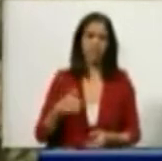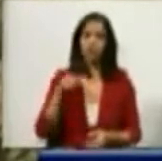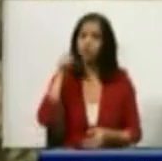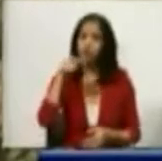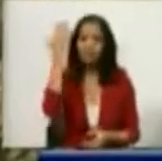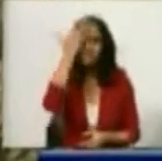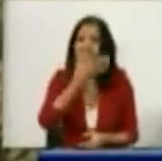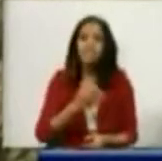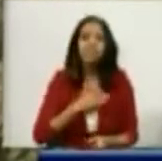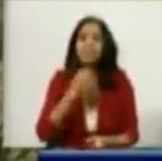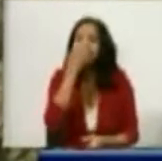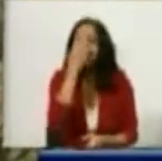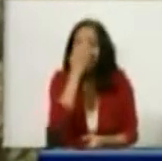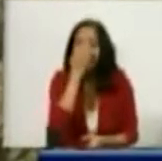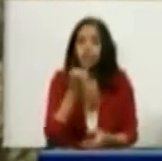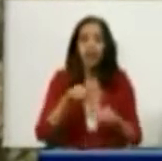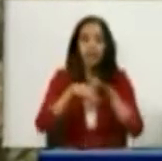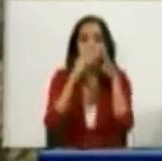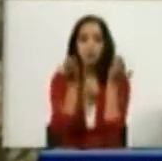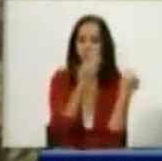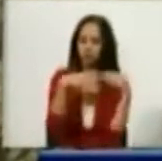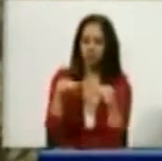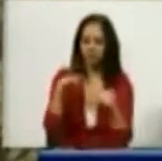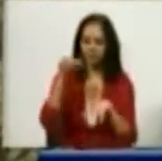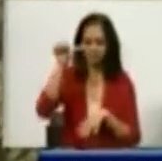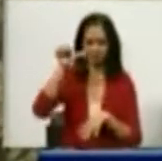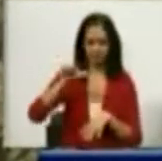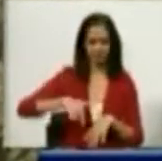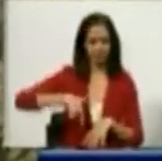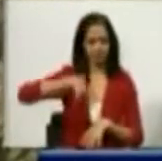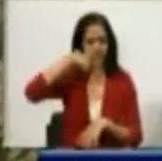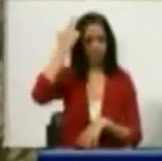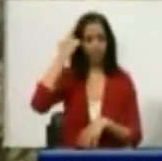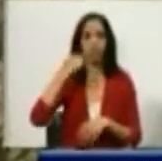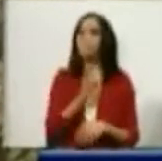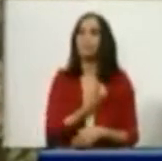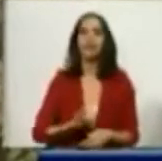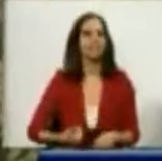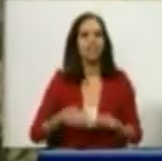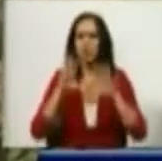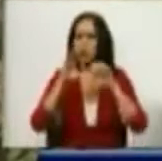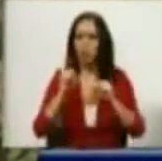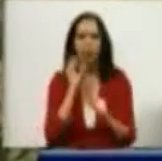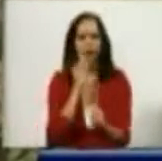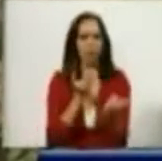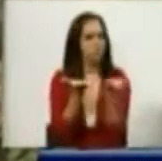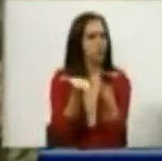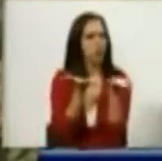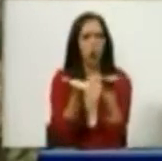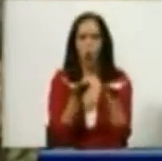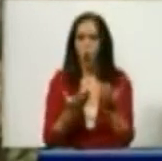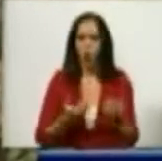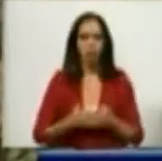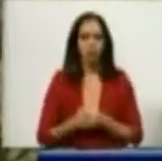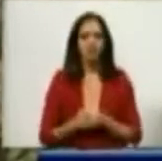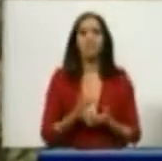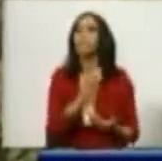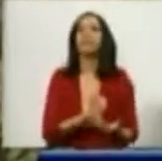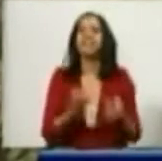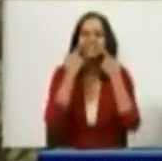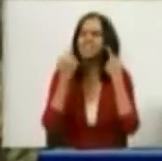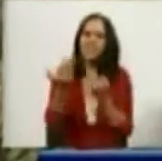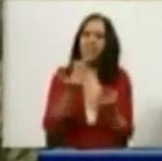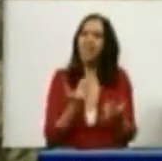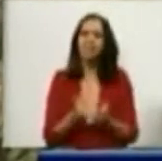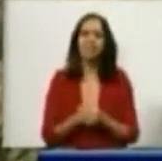como un ridículo ante el mundo presidente que no controla protocolo presidente que no es que eso se veía venir